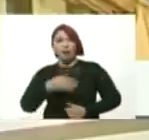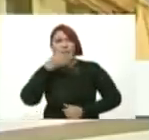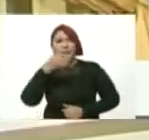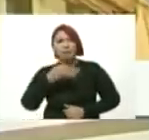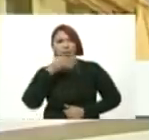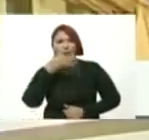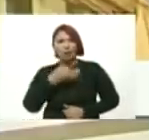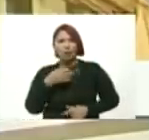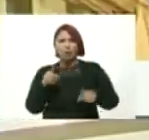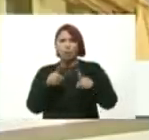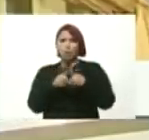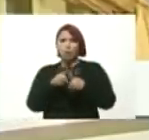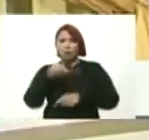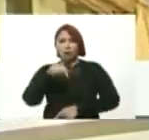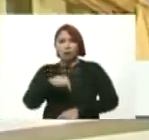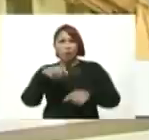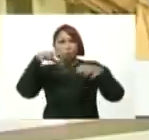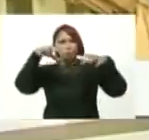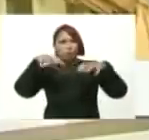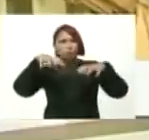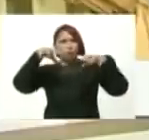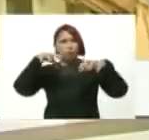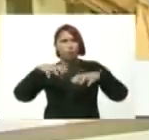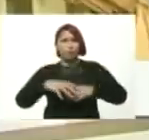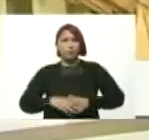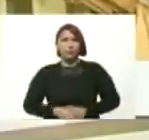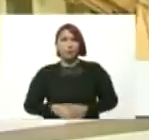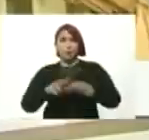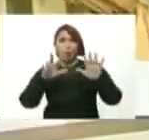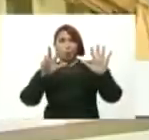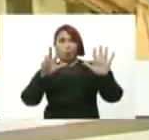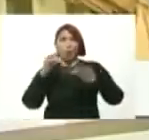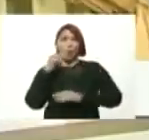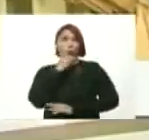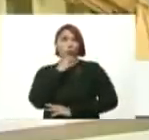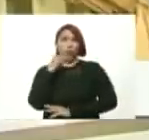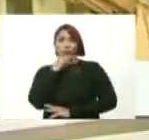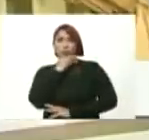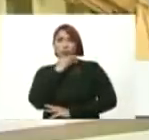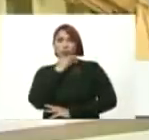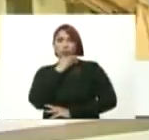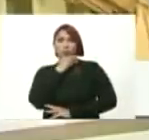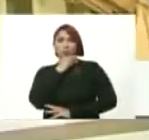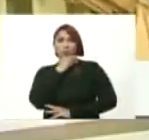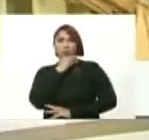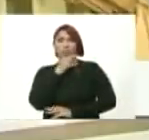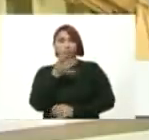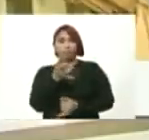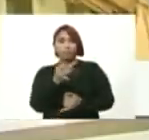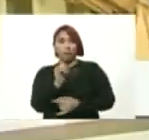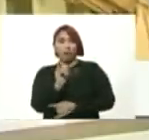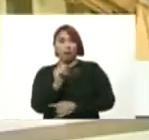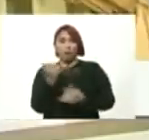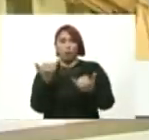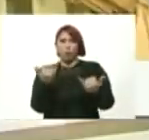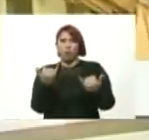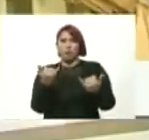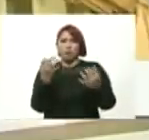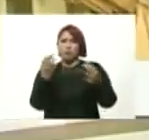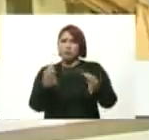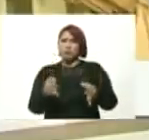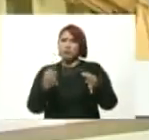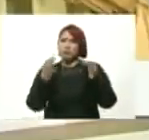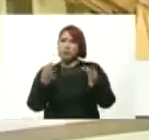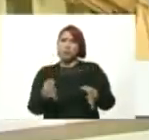esta lluviosa del 8 de octubre están precisamente como siempre